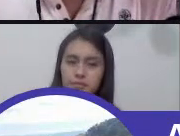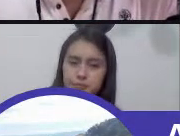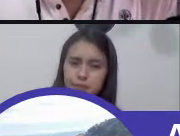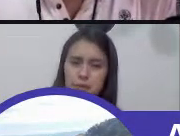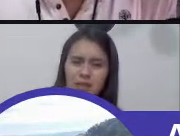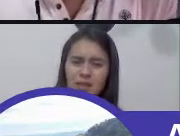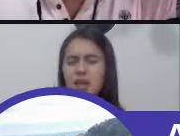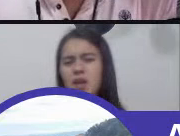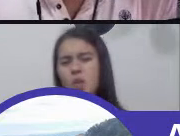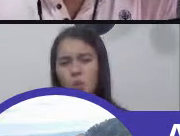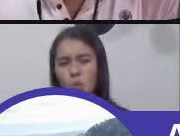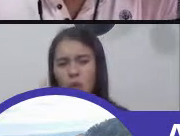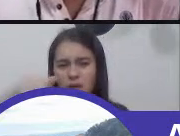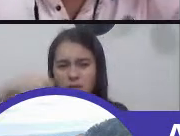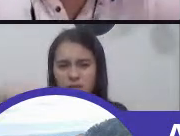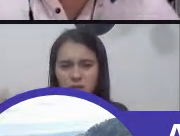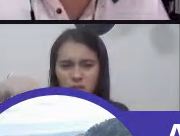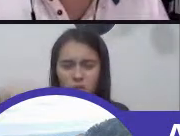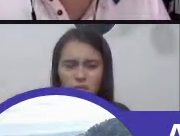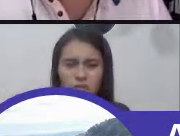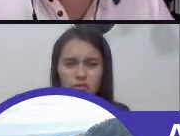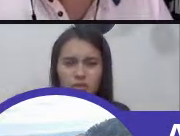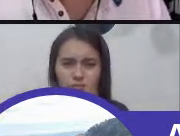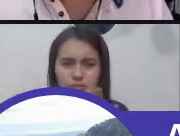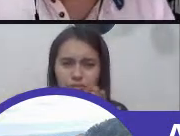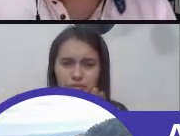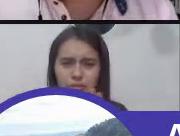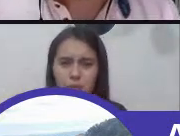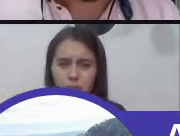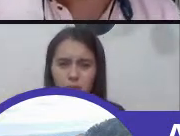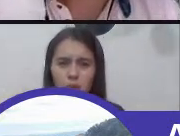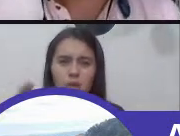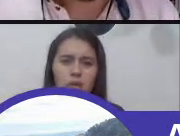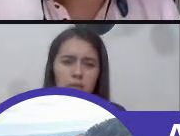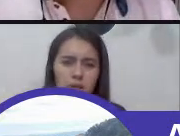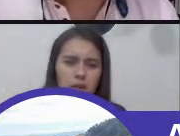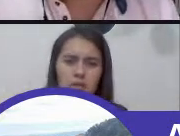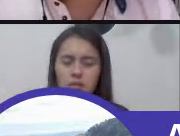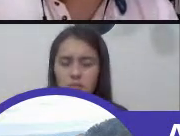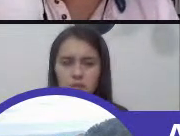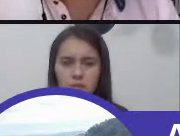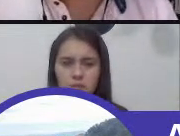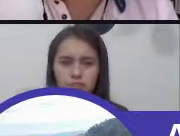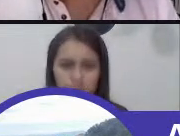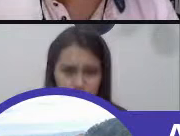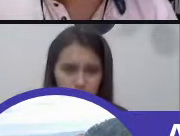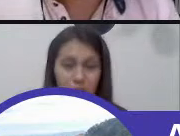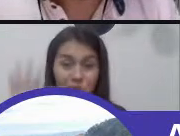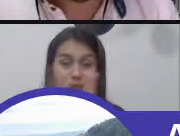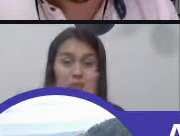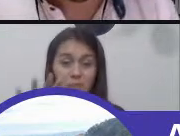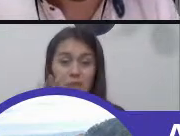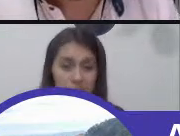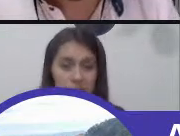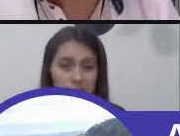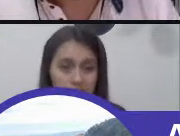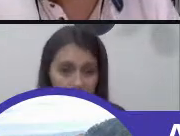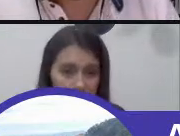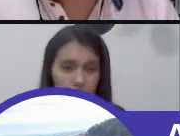se necesitan para usar apps como OBS Studio sin que genere trabas en la transmisión?